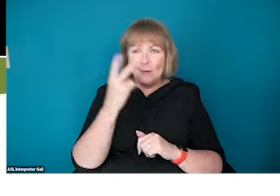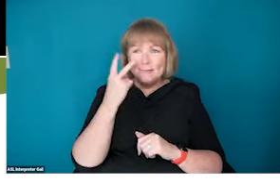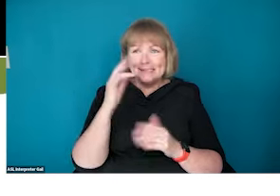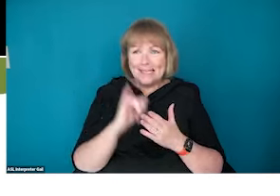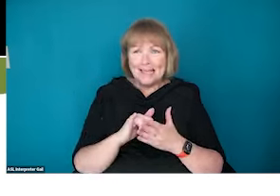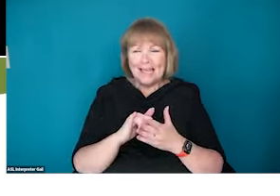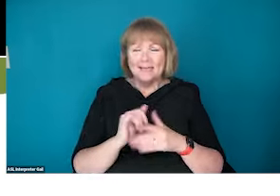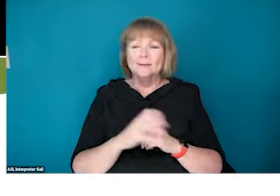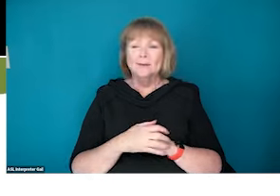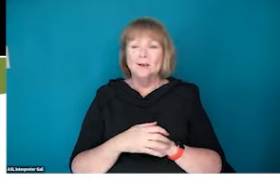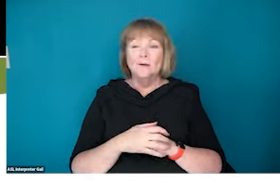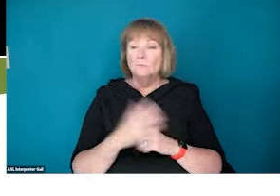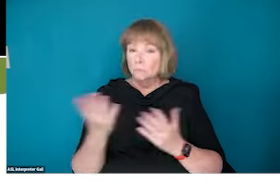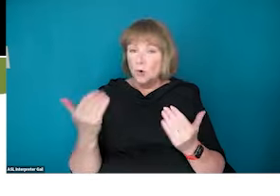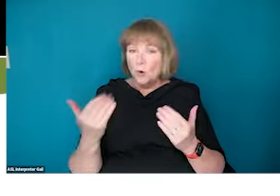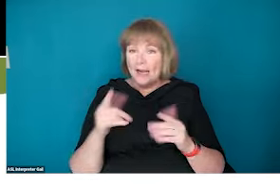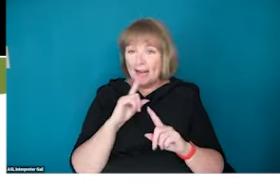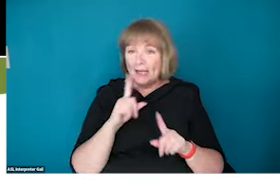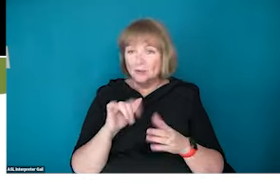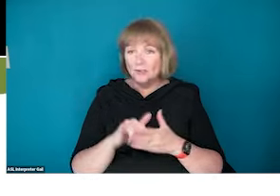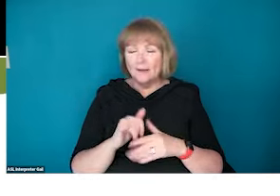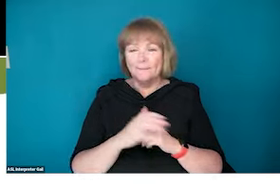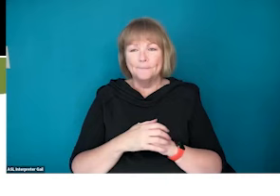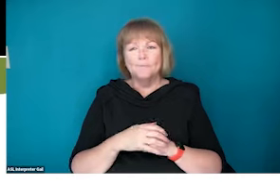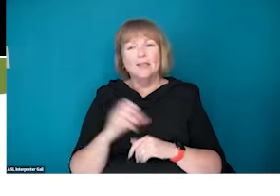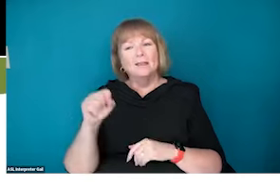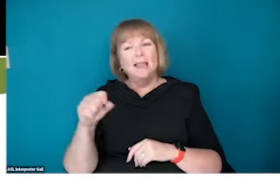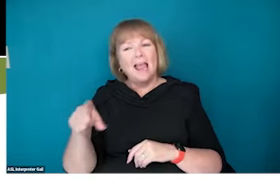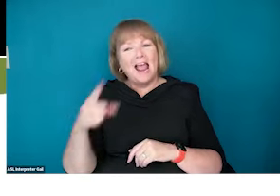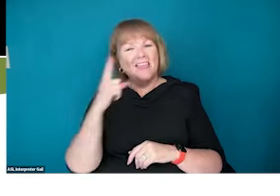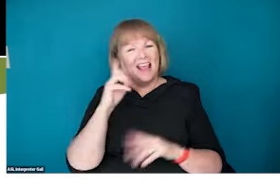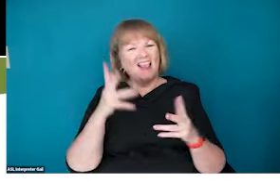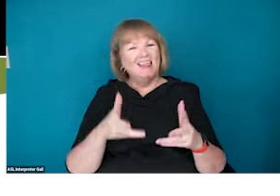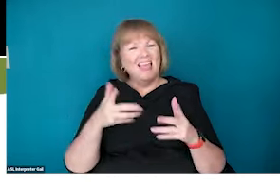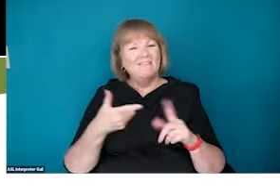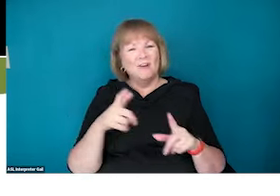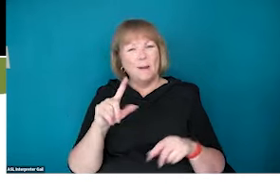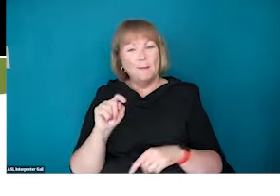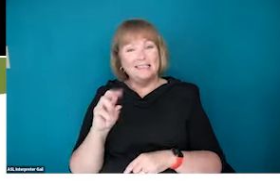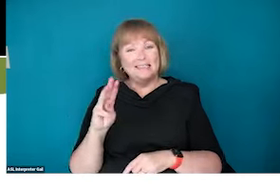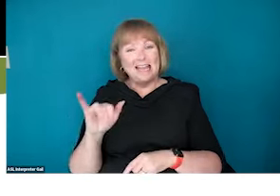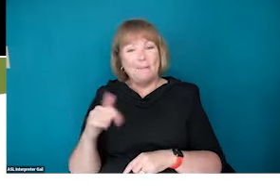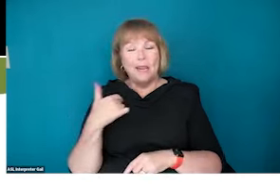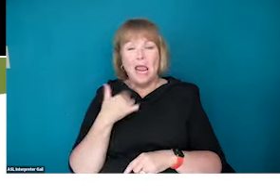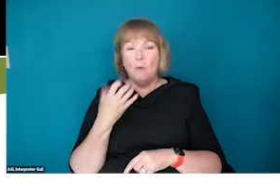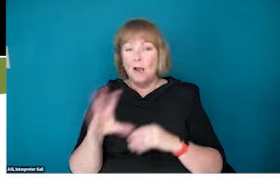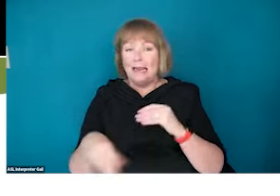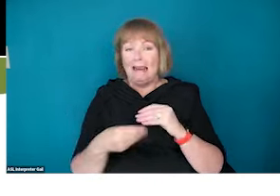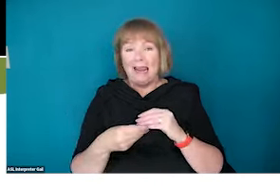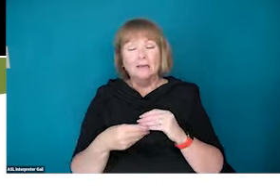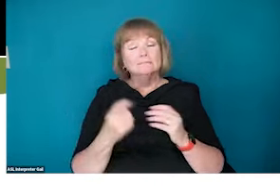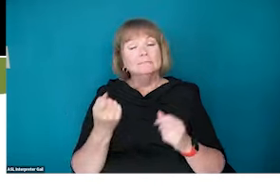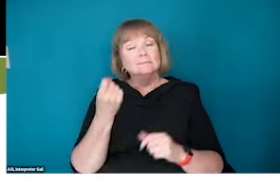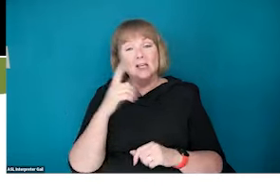algo, alguien que no la tiene, usted puede simplemente decir que aquí en Estados Unidos,